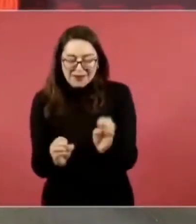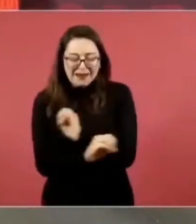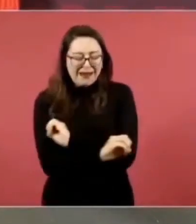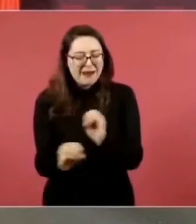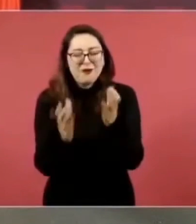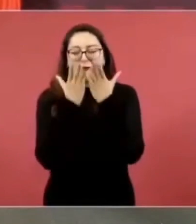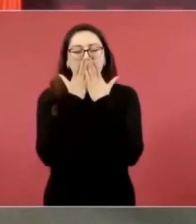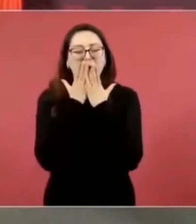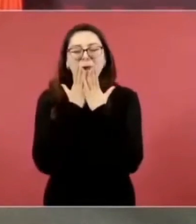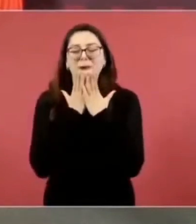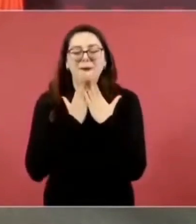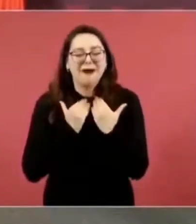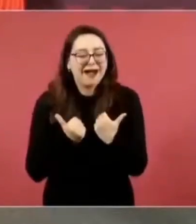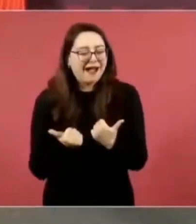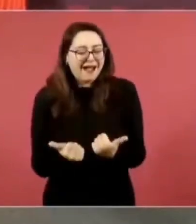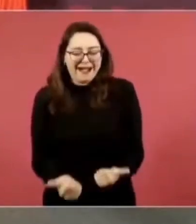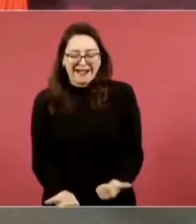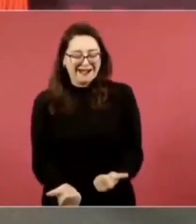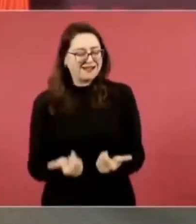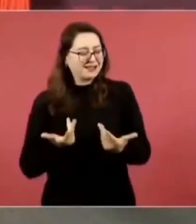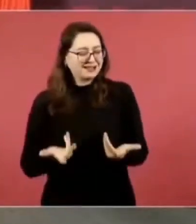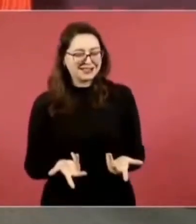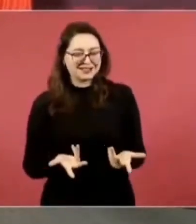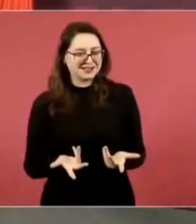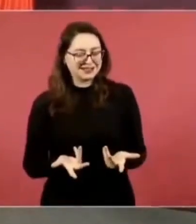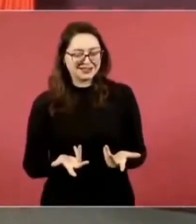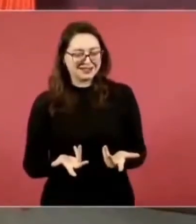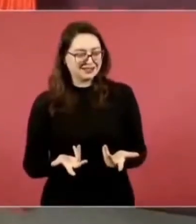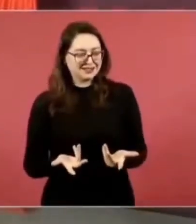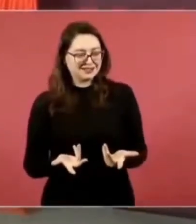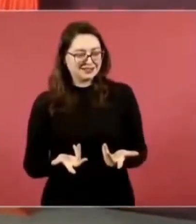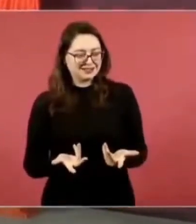que no habían sido torturados.